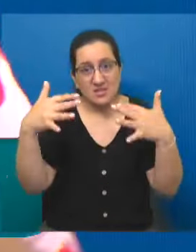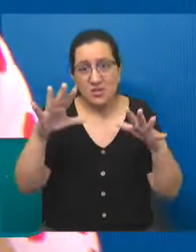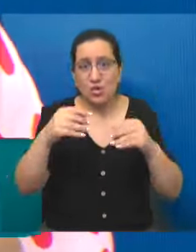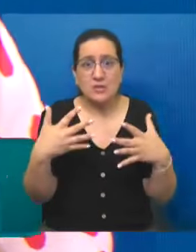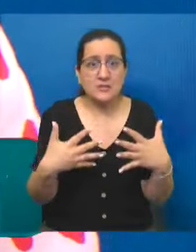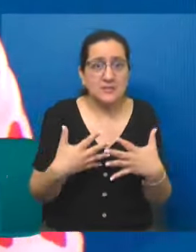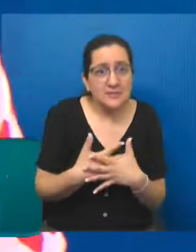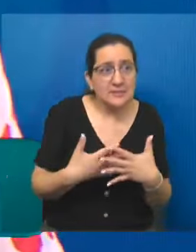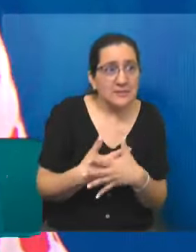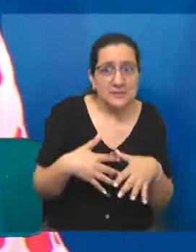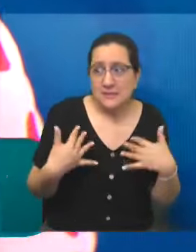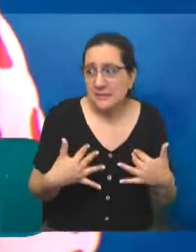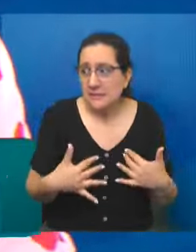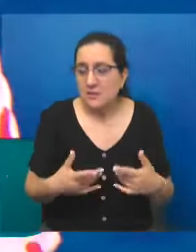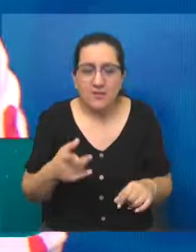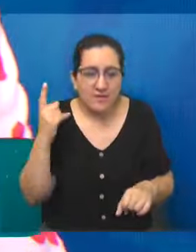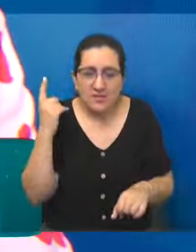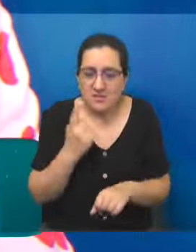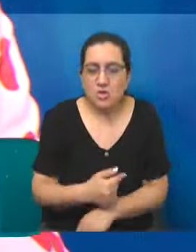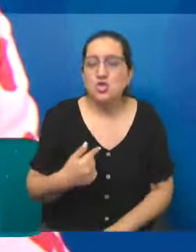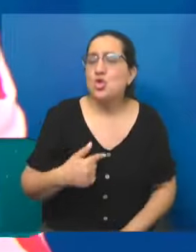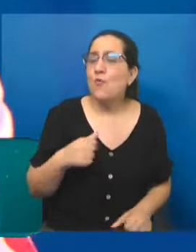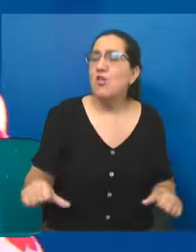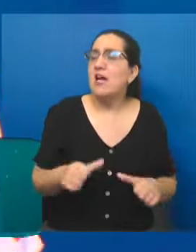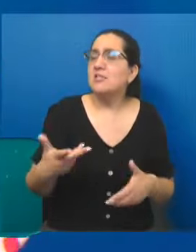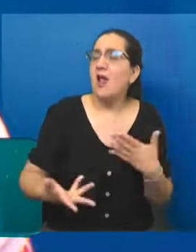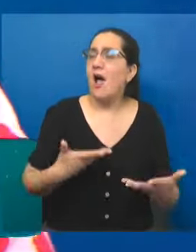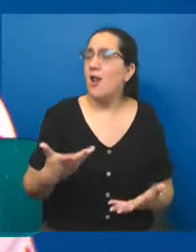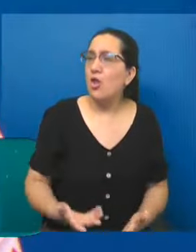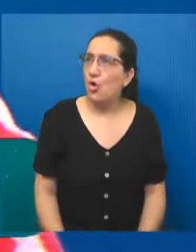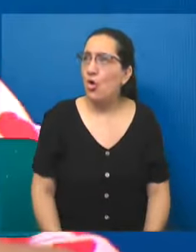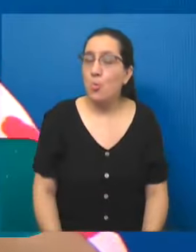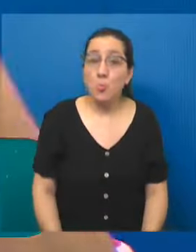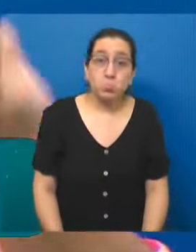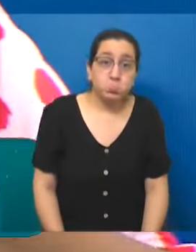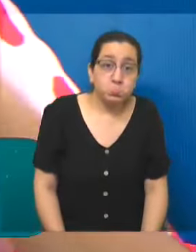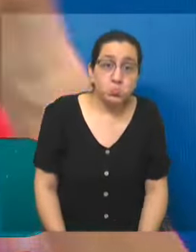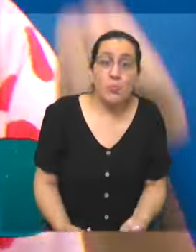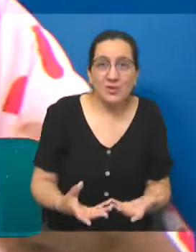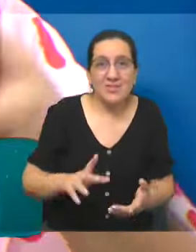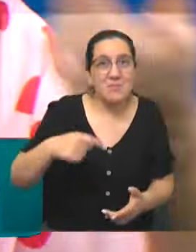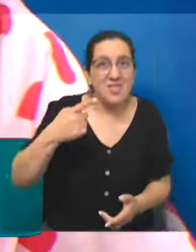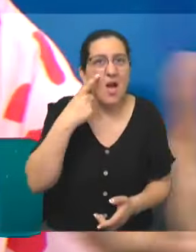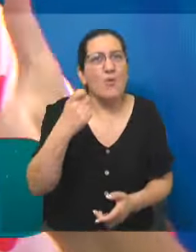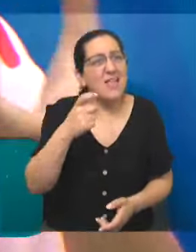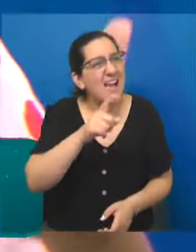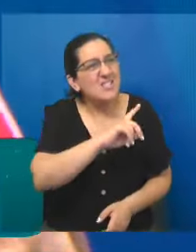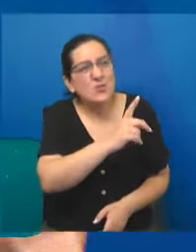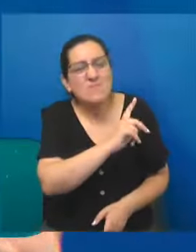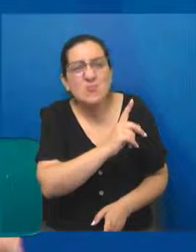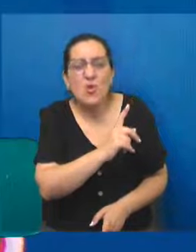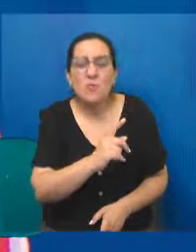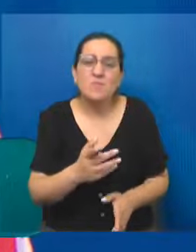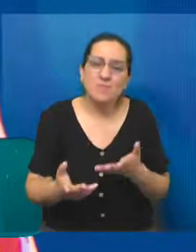al palo, ¿no? Tener que decir, bueno, yo voy a hacer algo o suponer que voy a hacer algo, porque después uno va creciendo y se da cuenta que esos límites son un poco